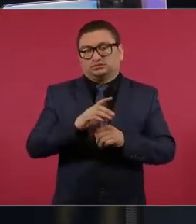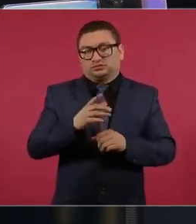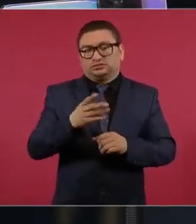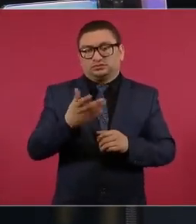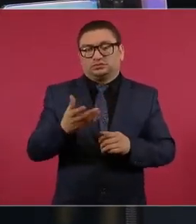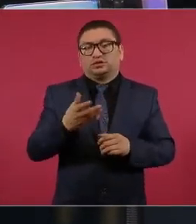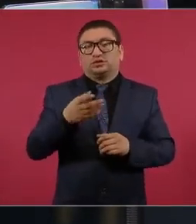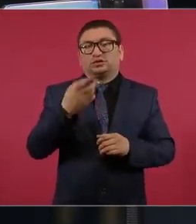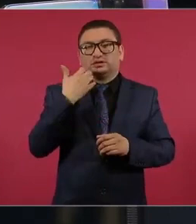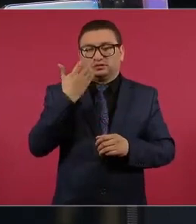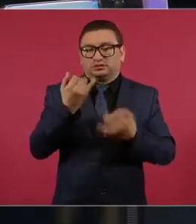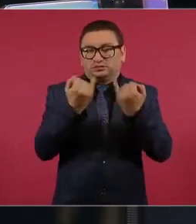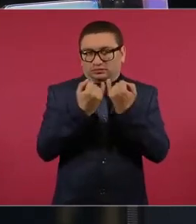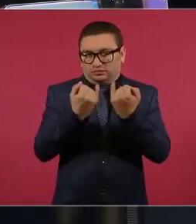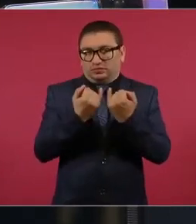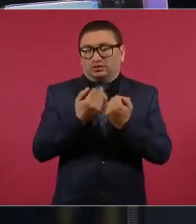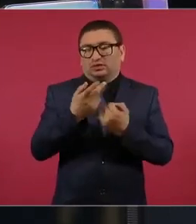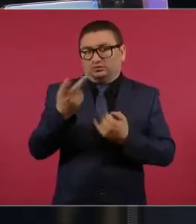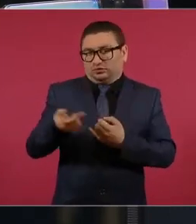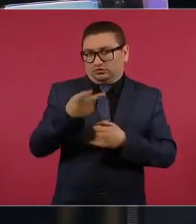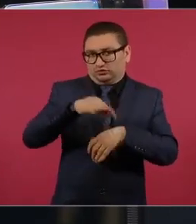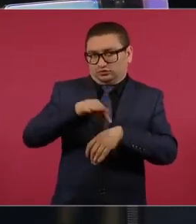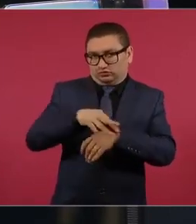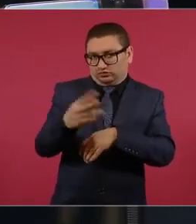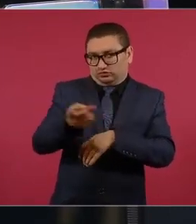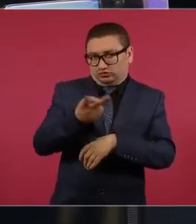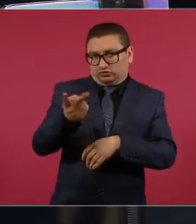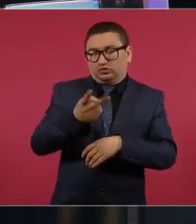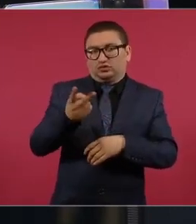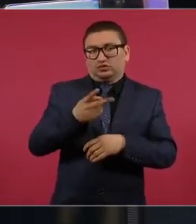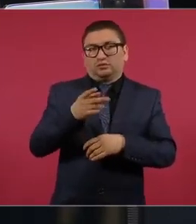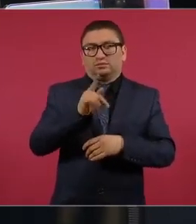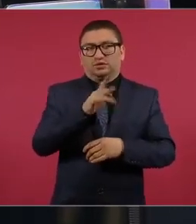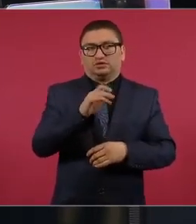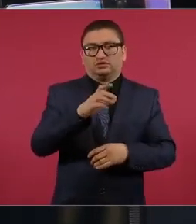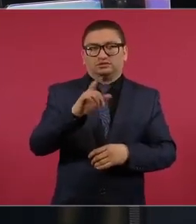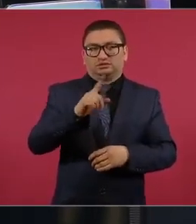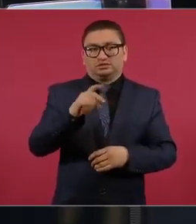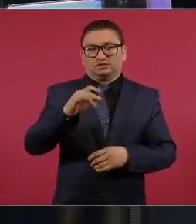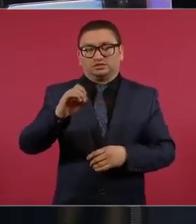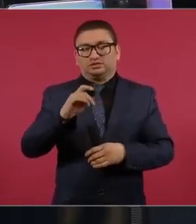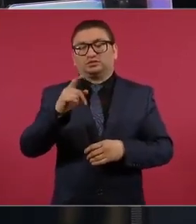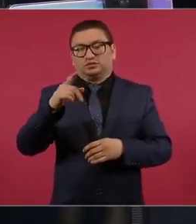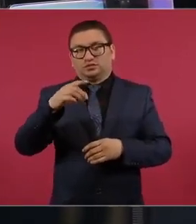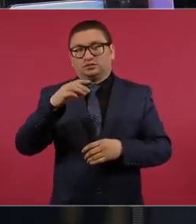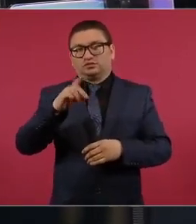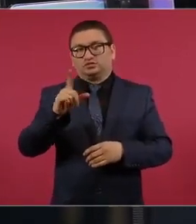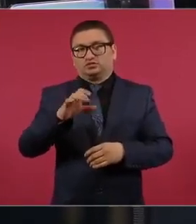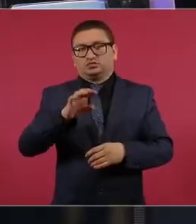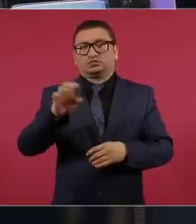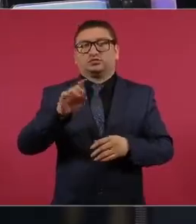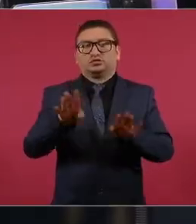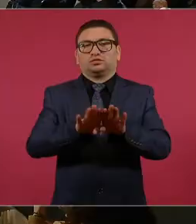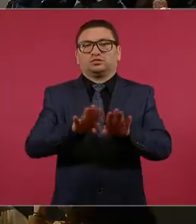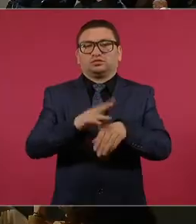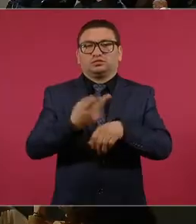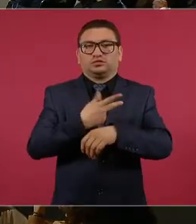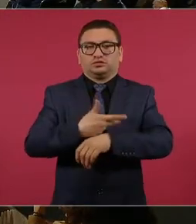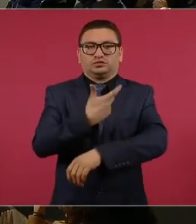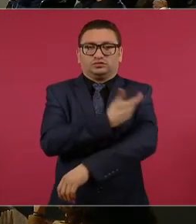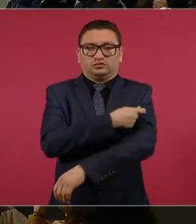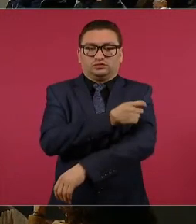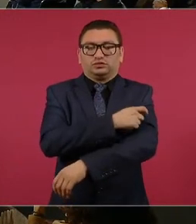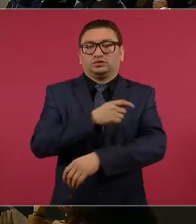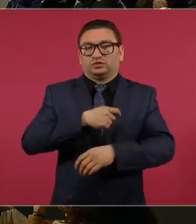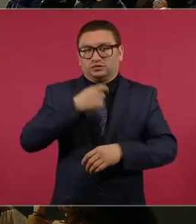Al Dr López ridaura si me lo permite y al Dr Pedro Centeno Y por supuesto al maestro Zoe Cómo va el tema de la vacunación contra la influenza